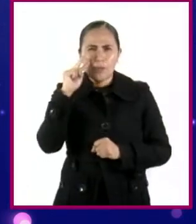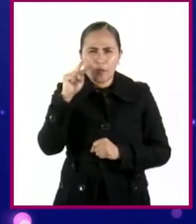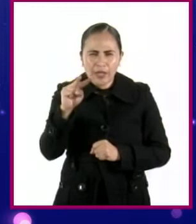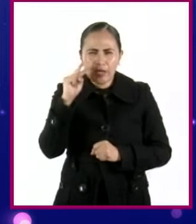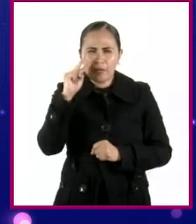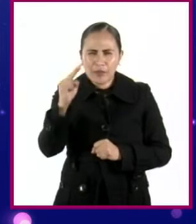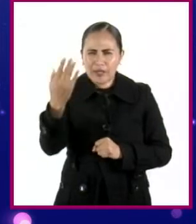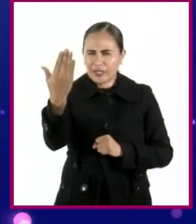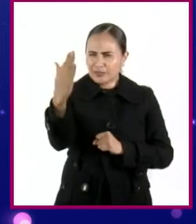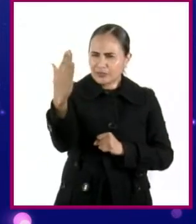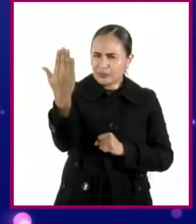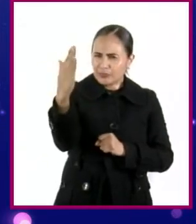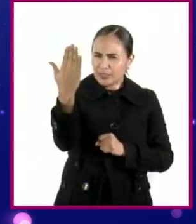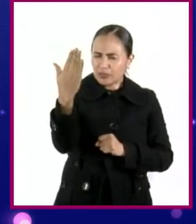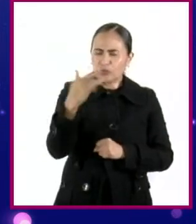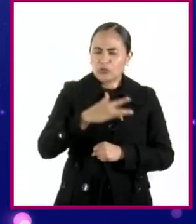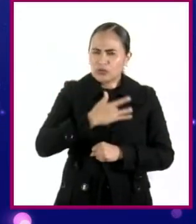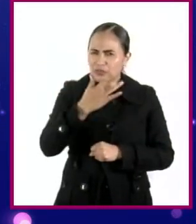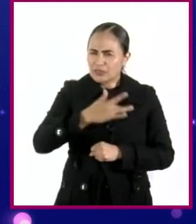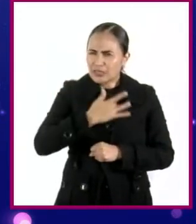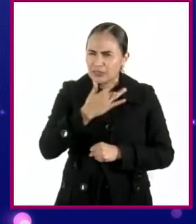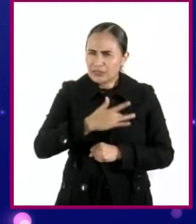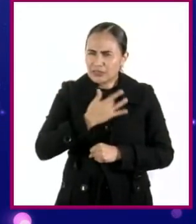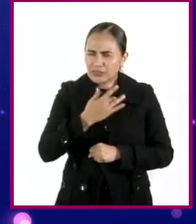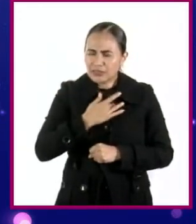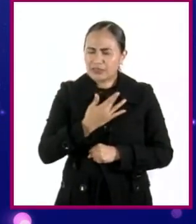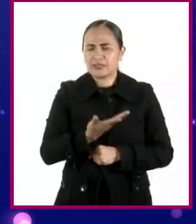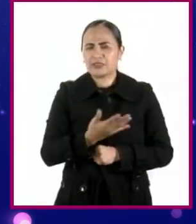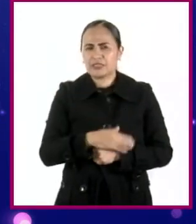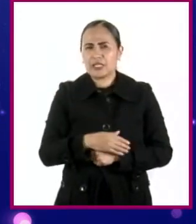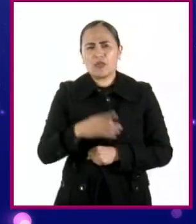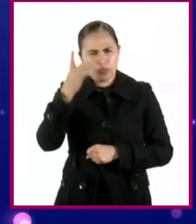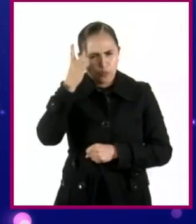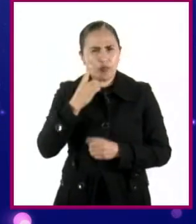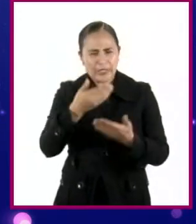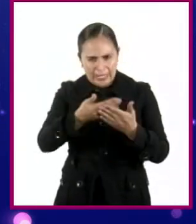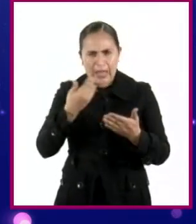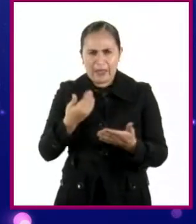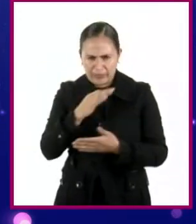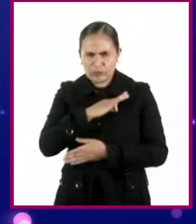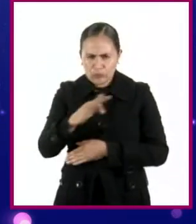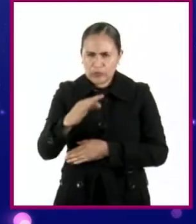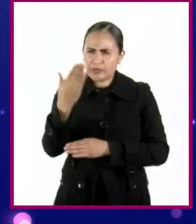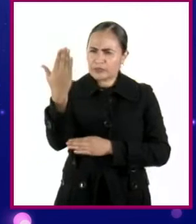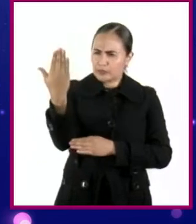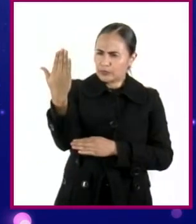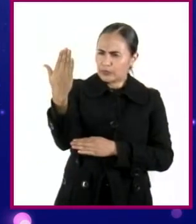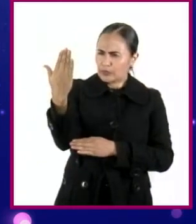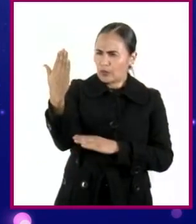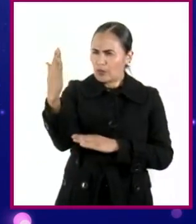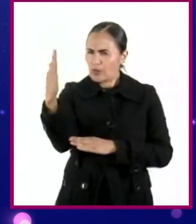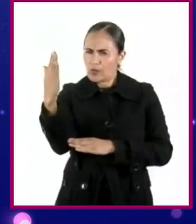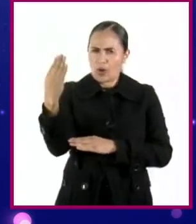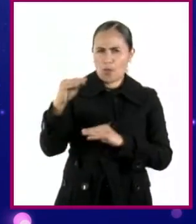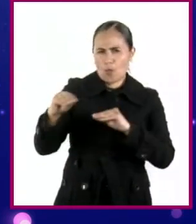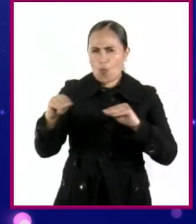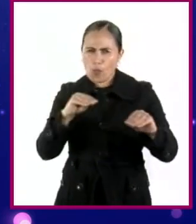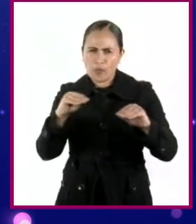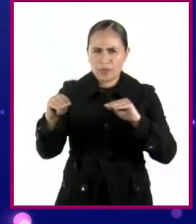realizando y vas sintiendo, vas percibiendo. Antes de dormir lo puedes hacer y vas a ver que vas a dormir muy, muy